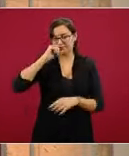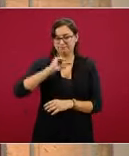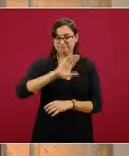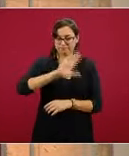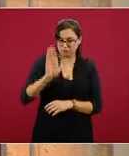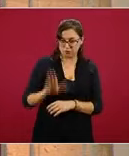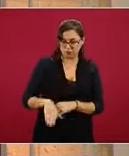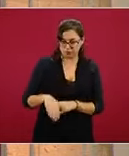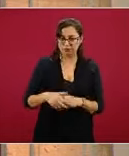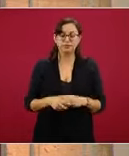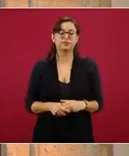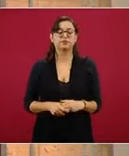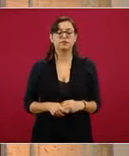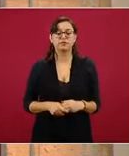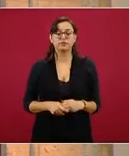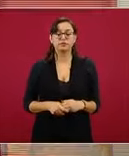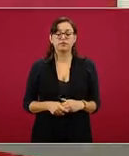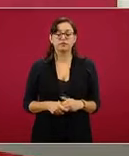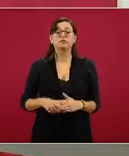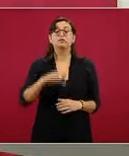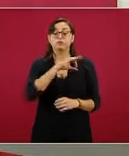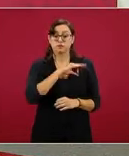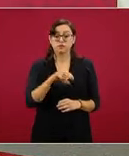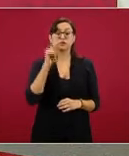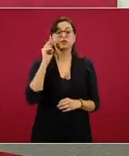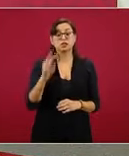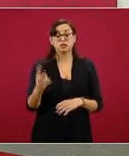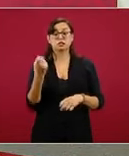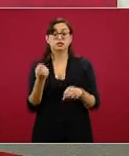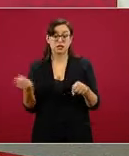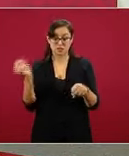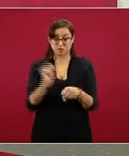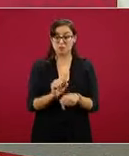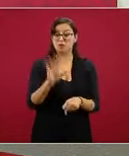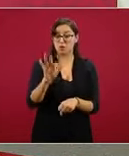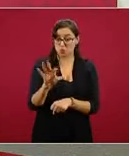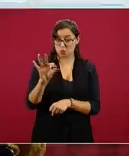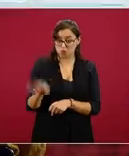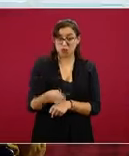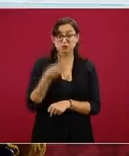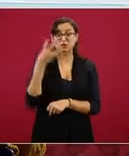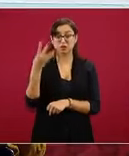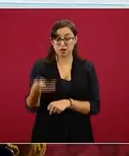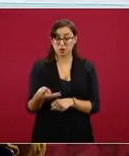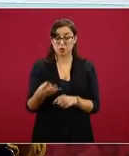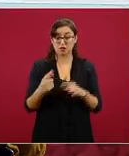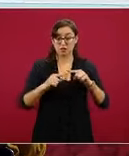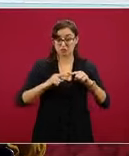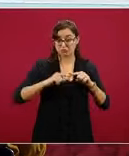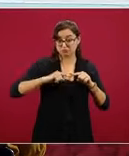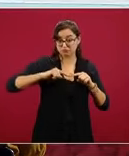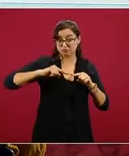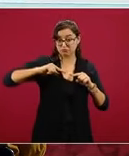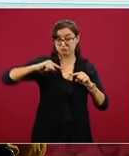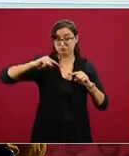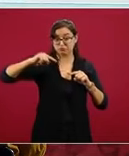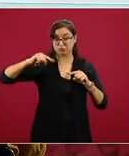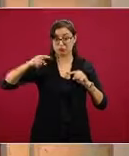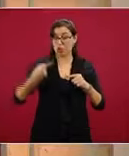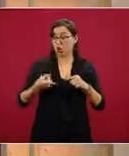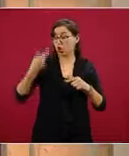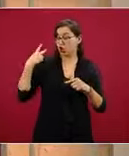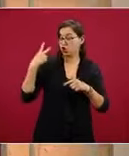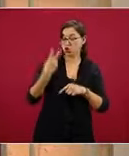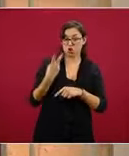también podemos ver que para efectos de la semana 44 ya no tenemos esa tendencia ascendente que teníamos en las 2